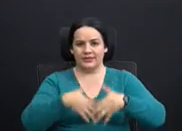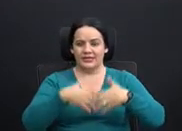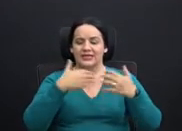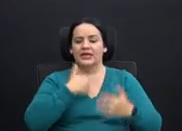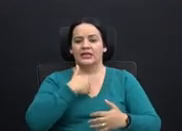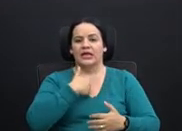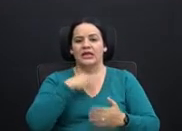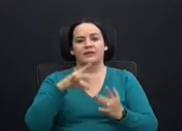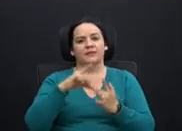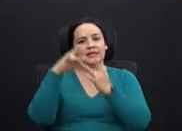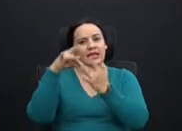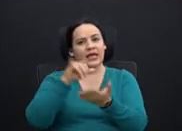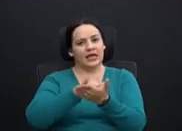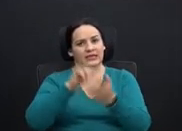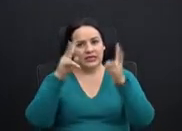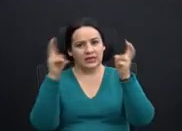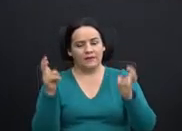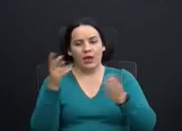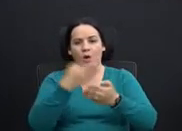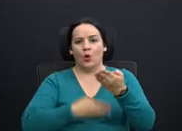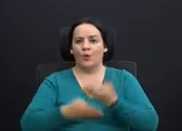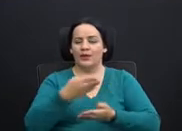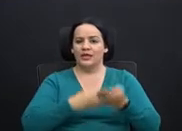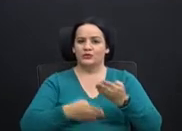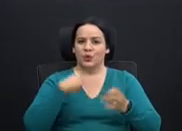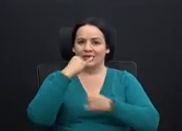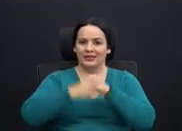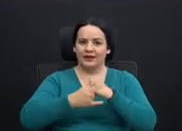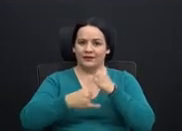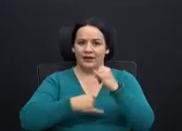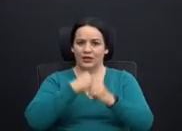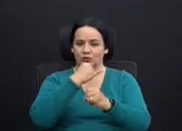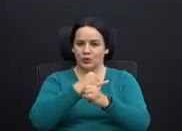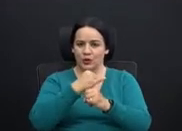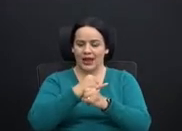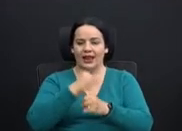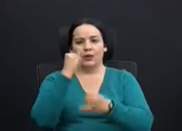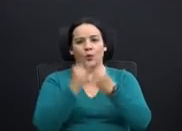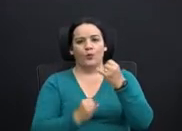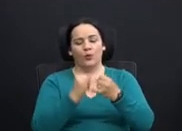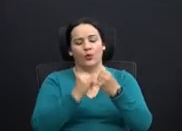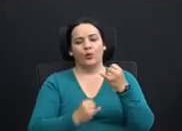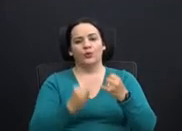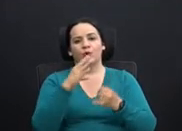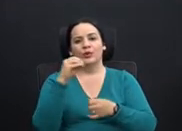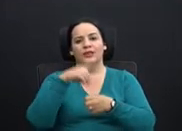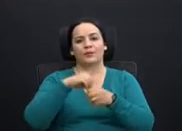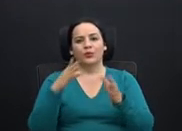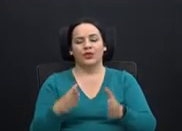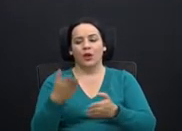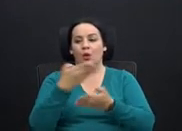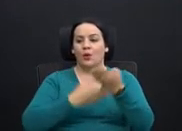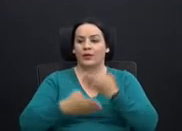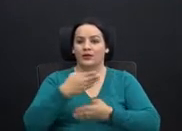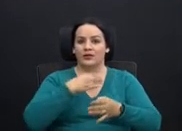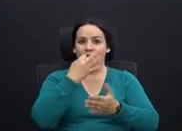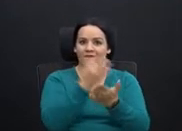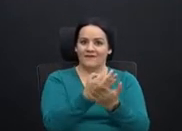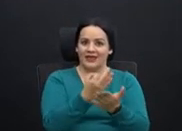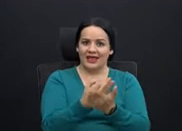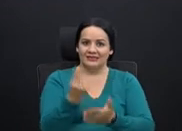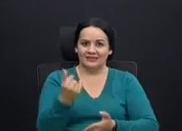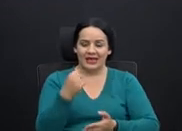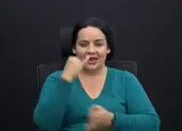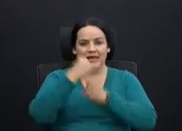La cooperación internacional, y concluyo, diputada, es muy poca la cooperación financiera internacional para